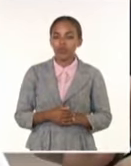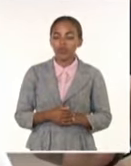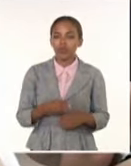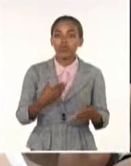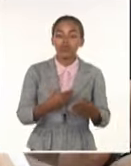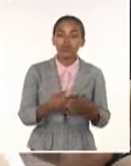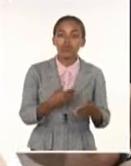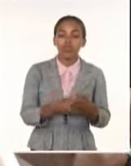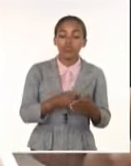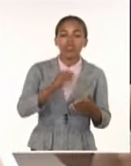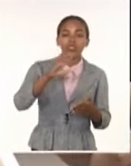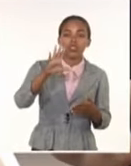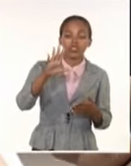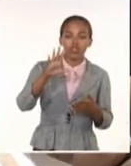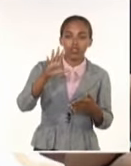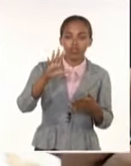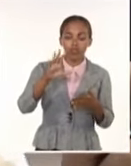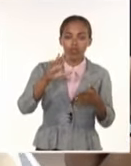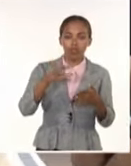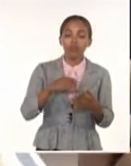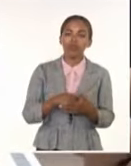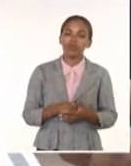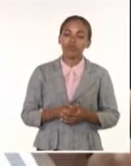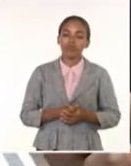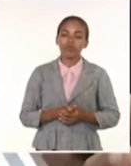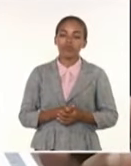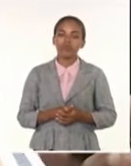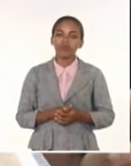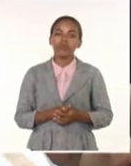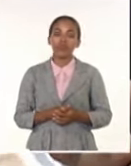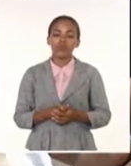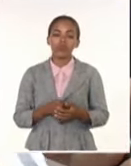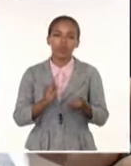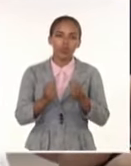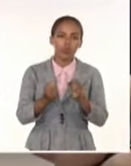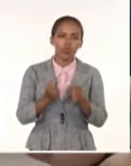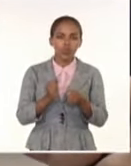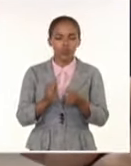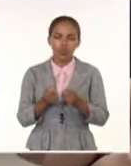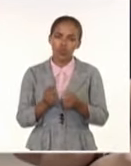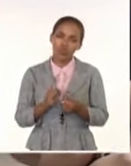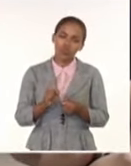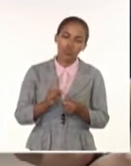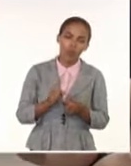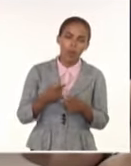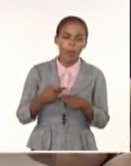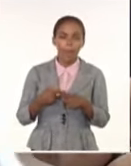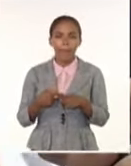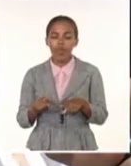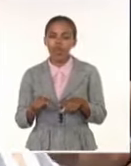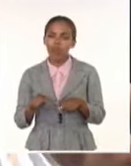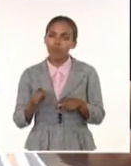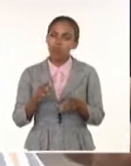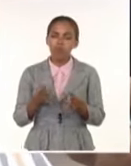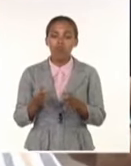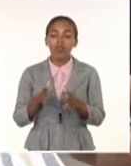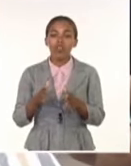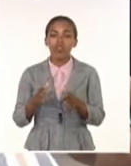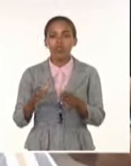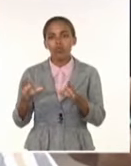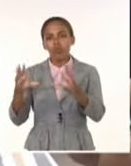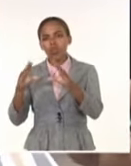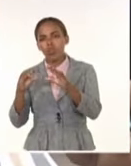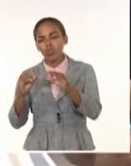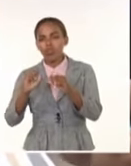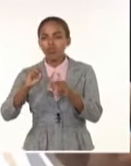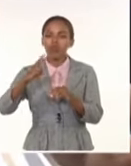que hoy ya se debe incorporar al sistema, no para la hora de la máxima demanda, pero ya tarde en la noche o la madrugada